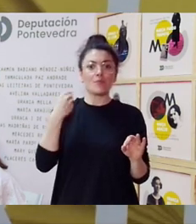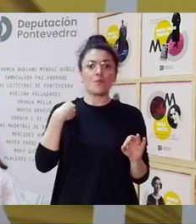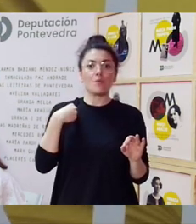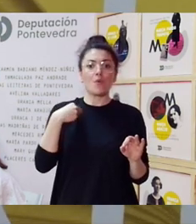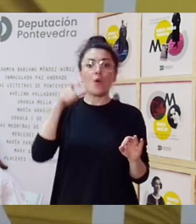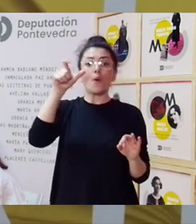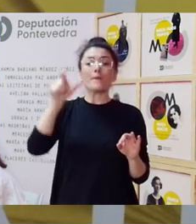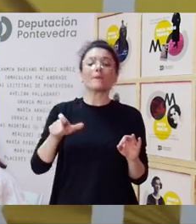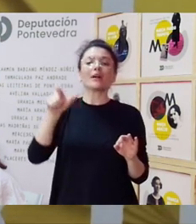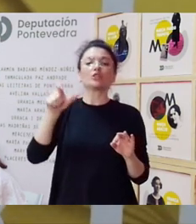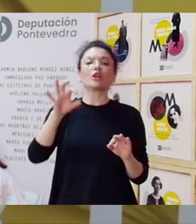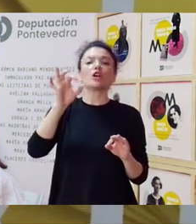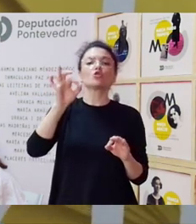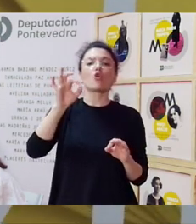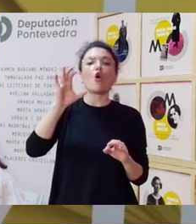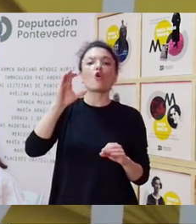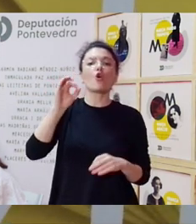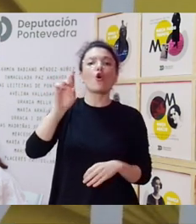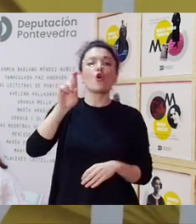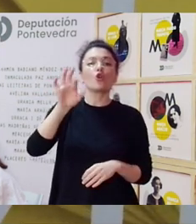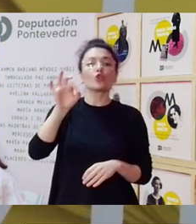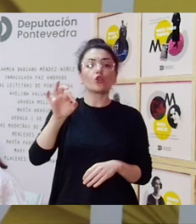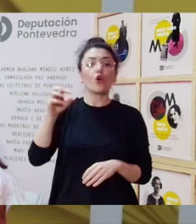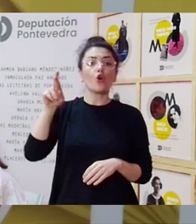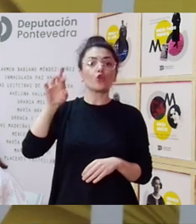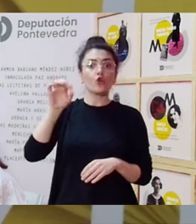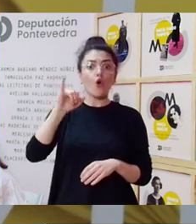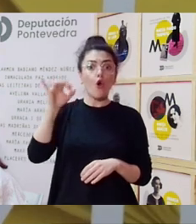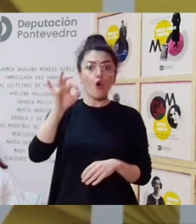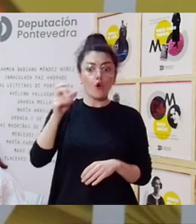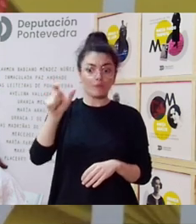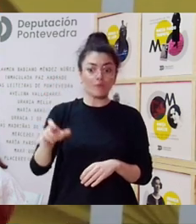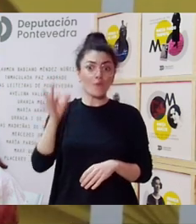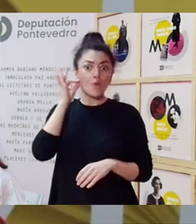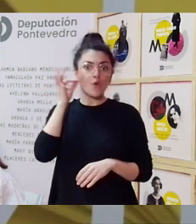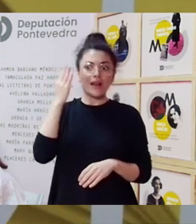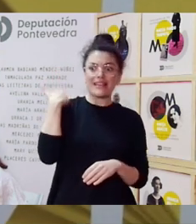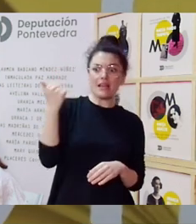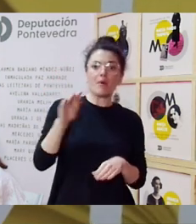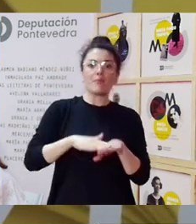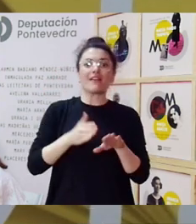para ir a Madrid, con calquer finalidad da asociación.